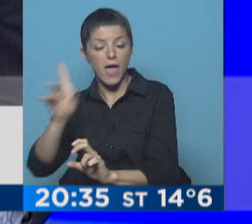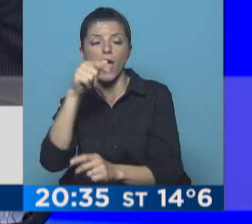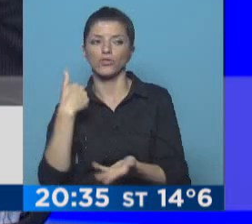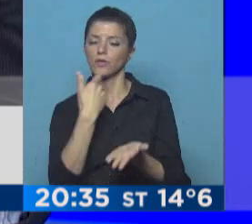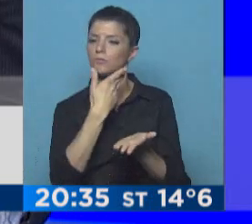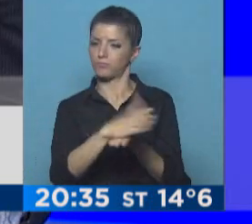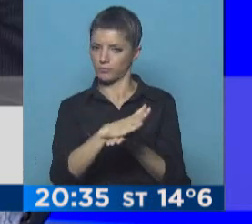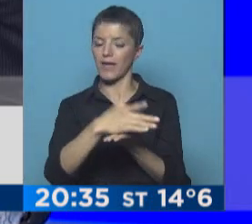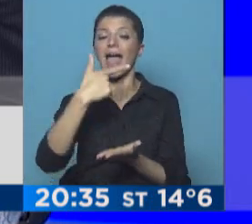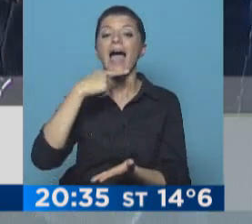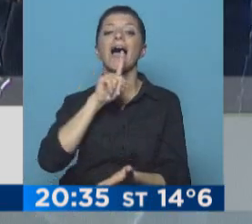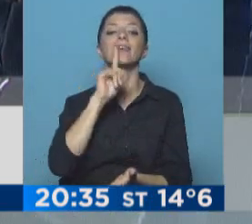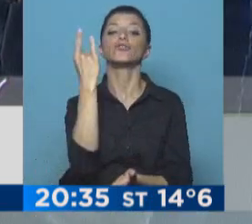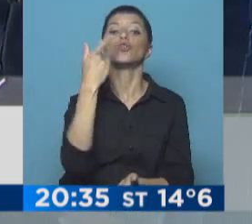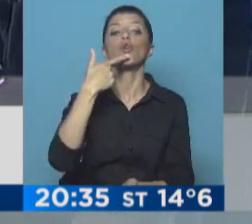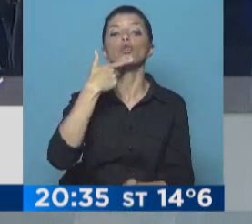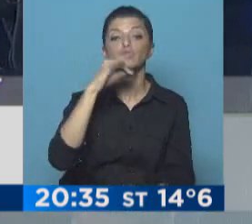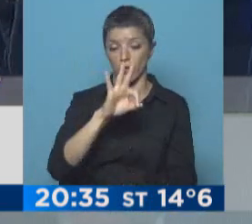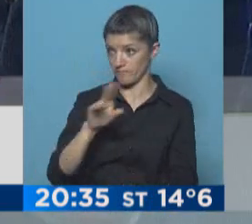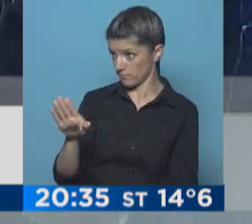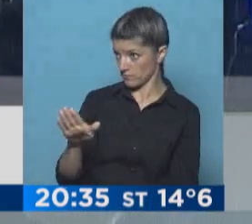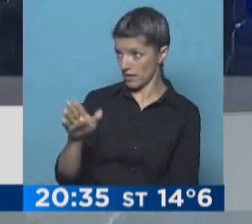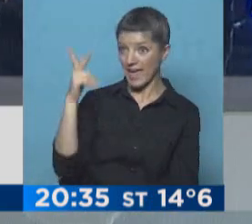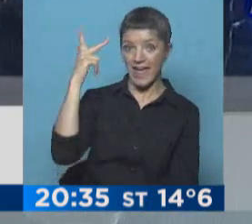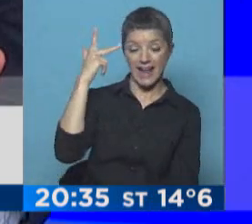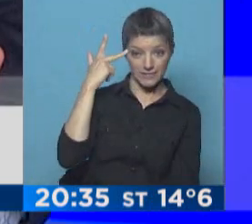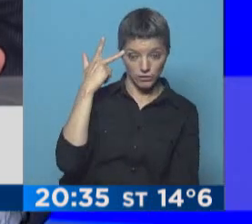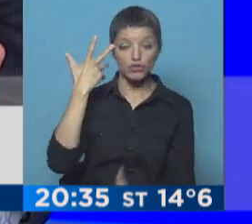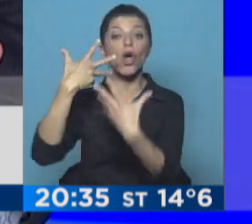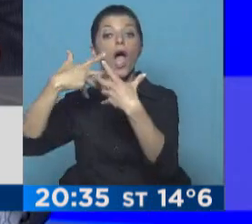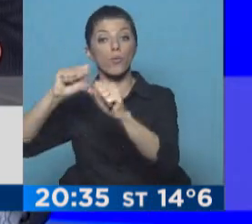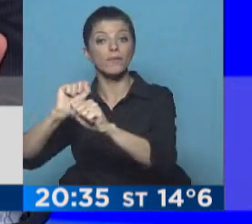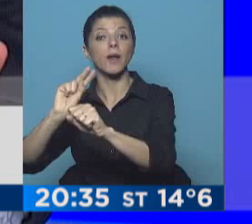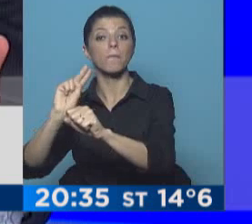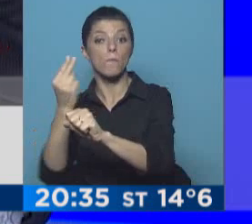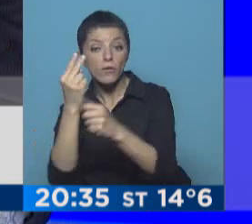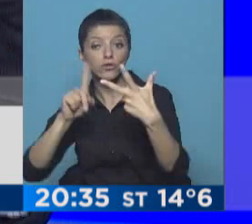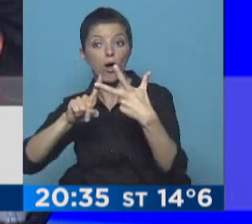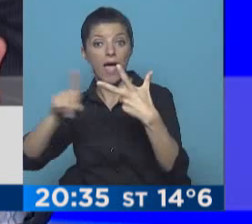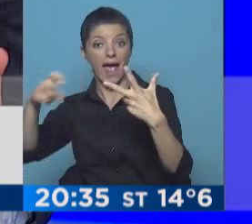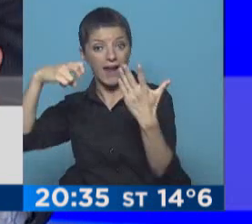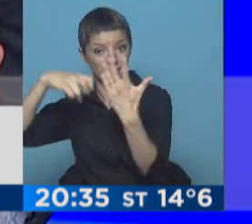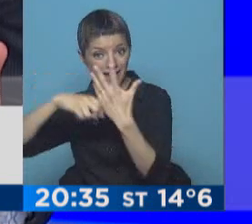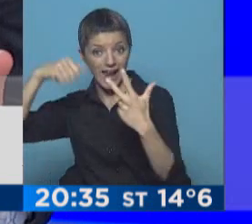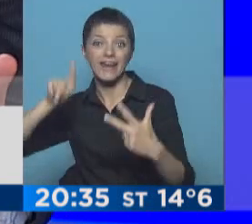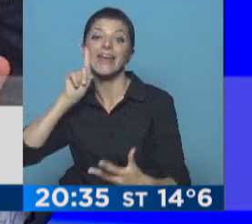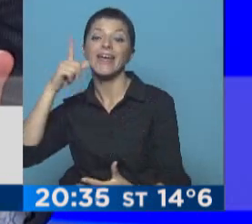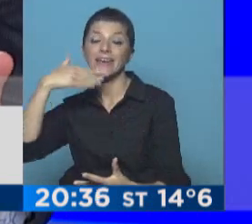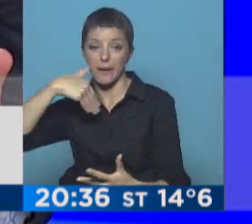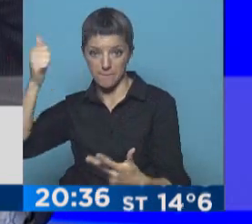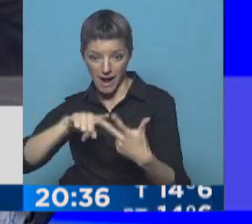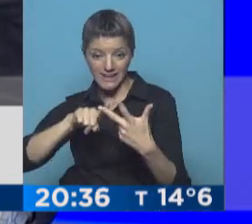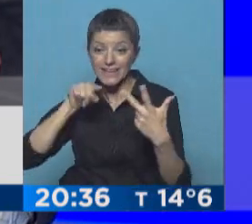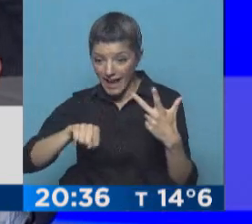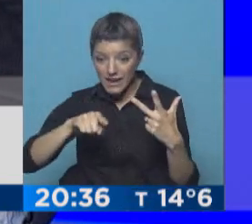uso de la cide el 18 parece muerto nisman y después de eso este uso se va del